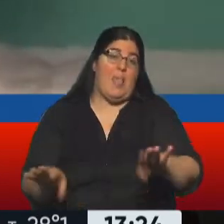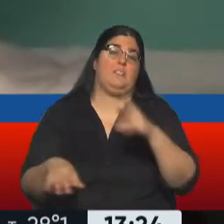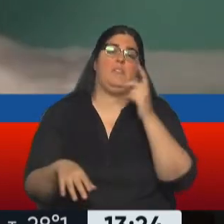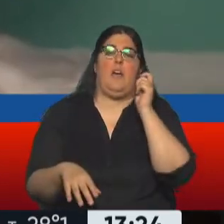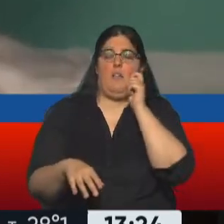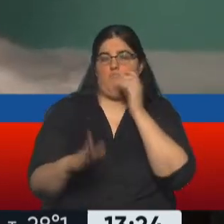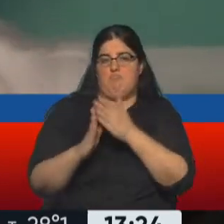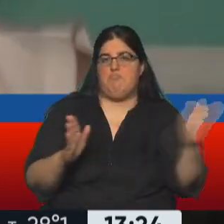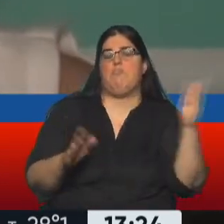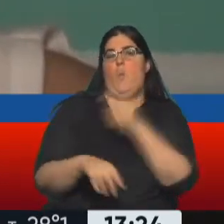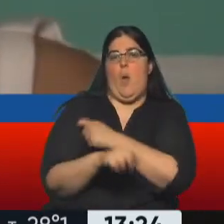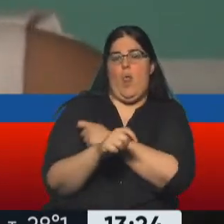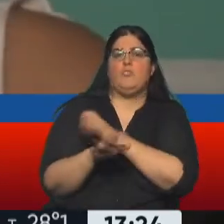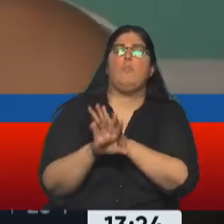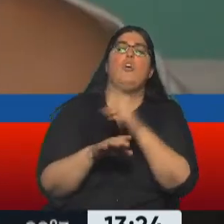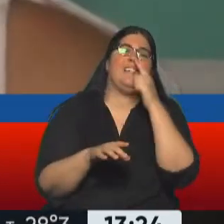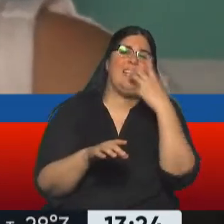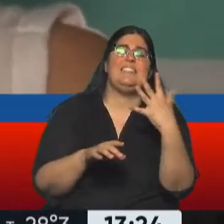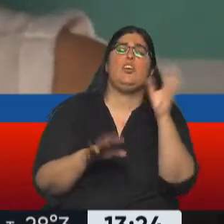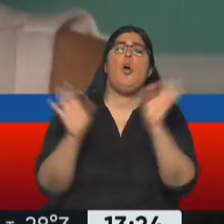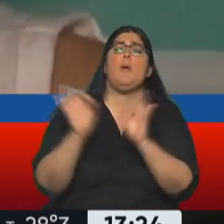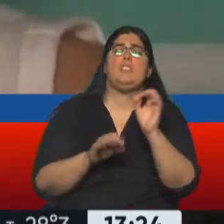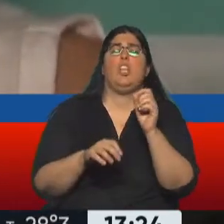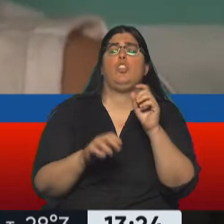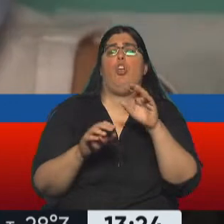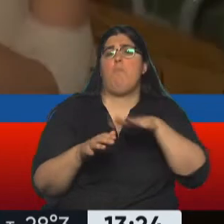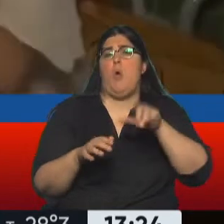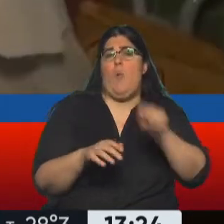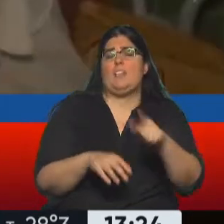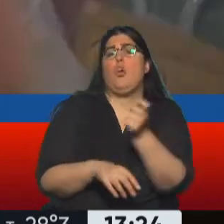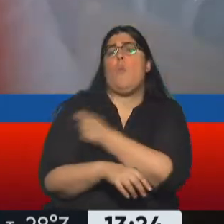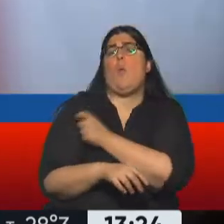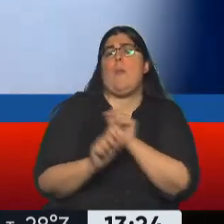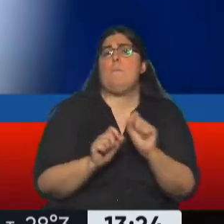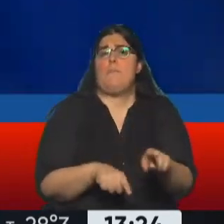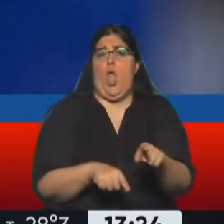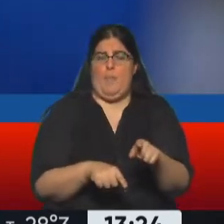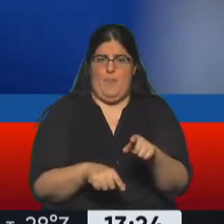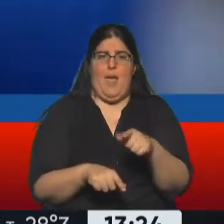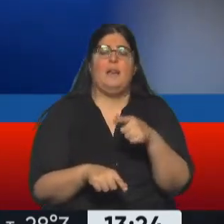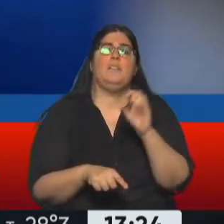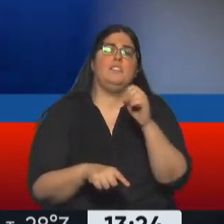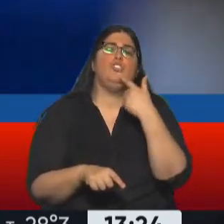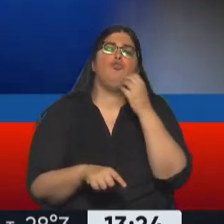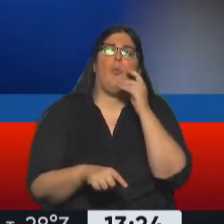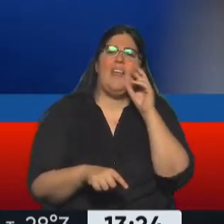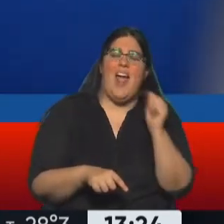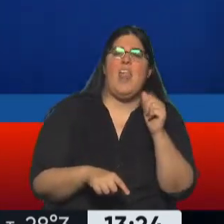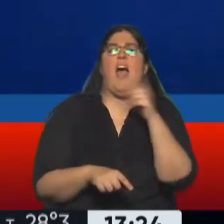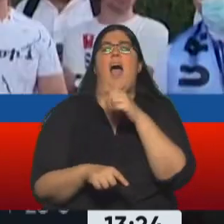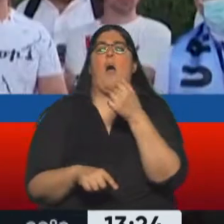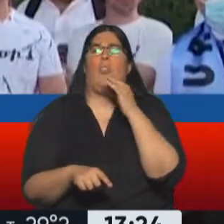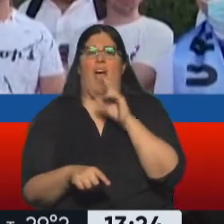del 75% de su población con vacunas propias, Soberana y Abdala. Archipiélago